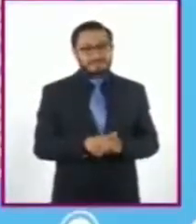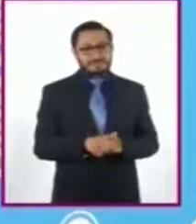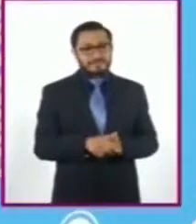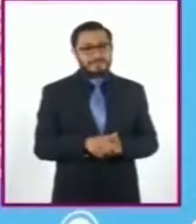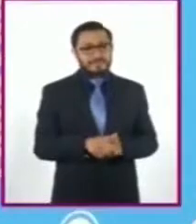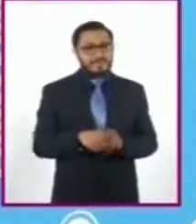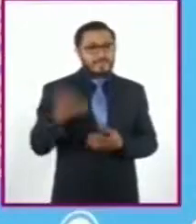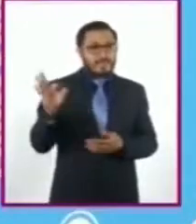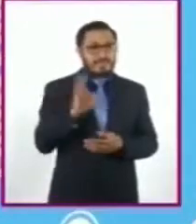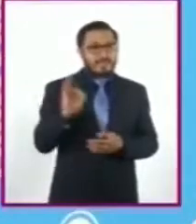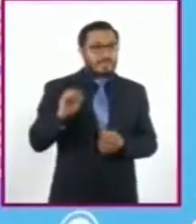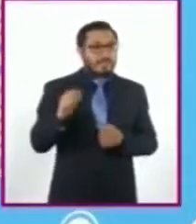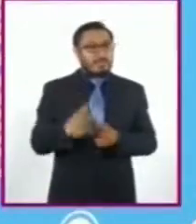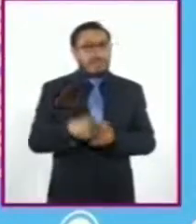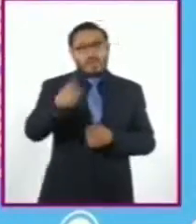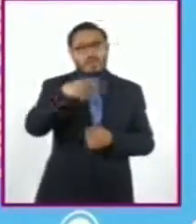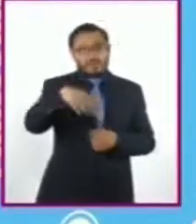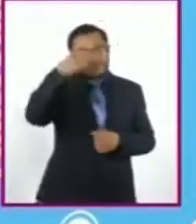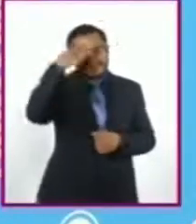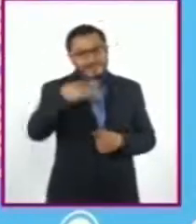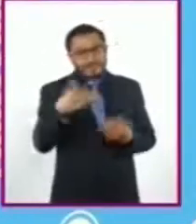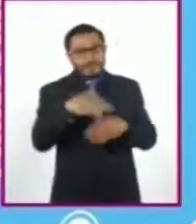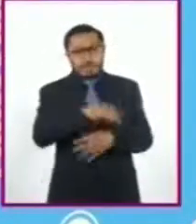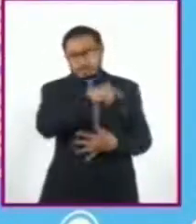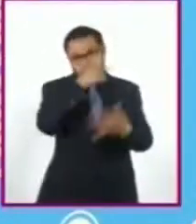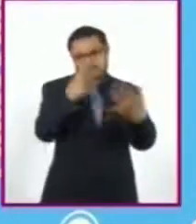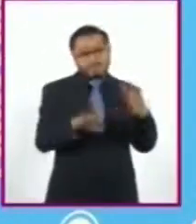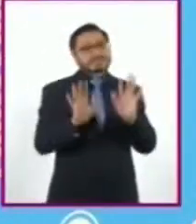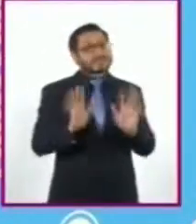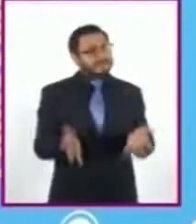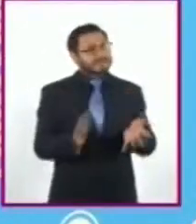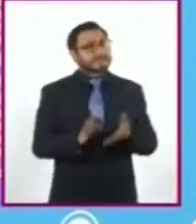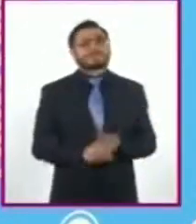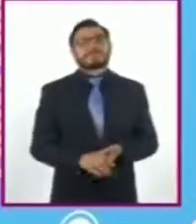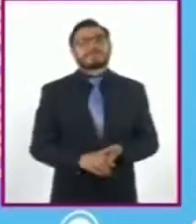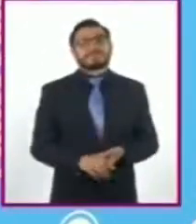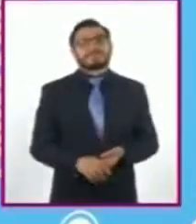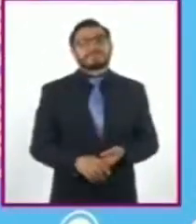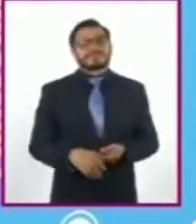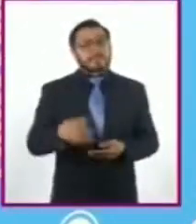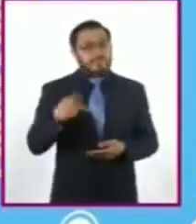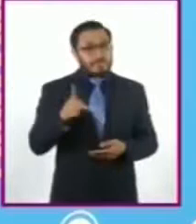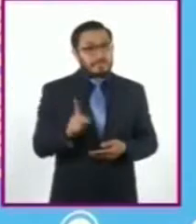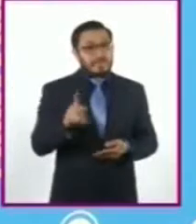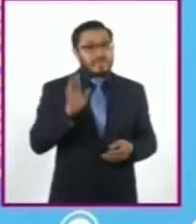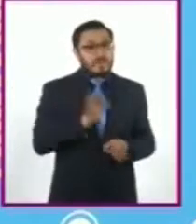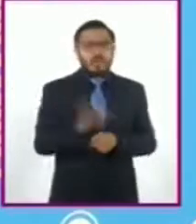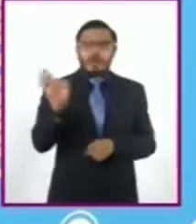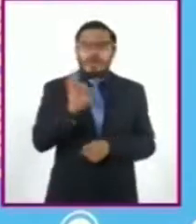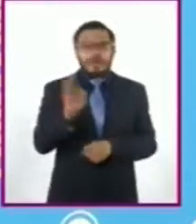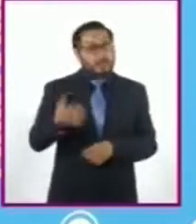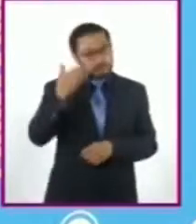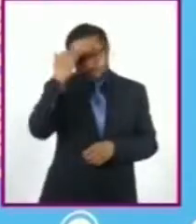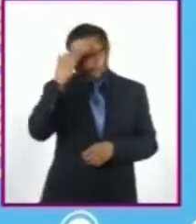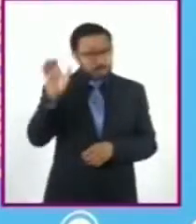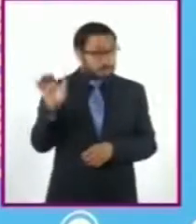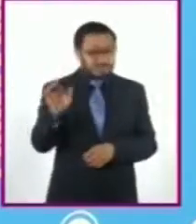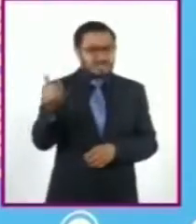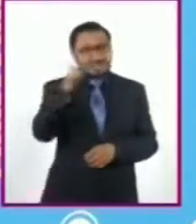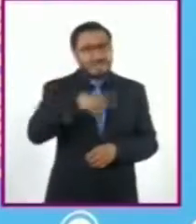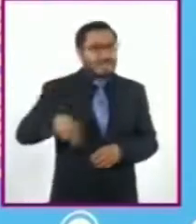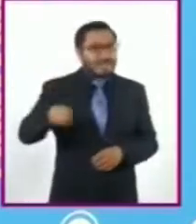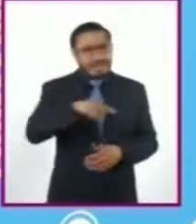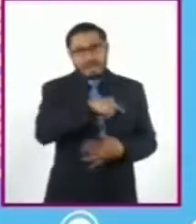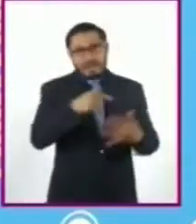Quizá hayan escuchado sobre todos estos personajes, pero lo que quizá no sabían es que ellos